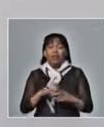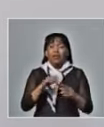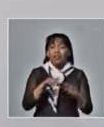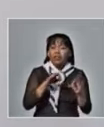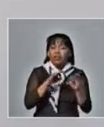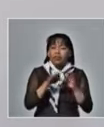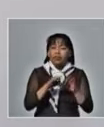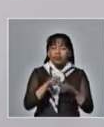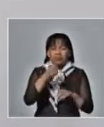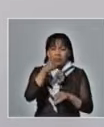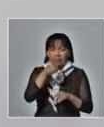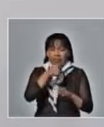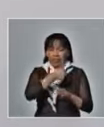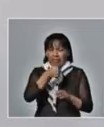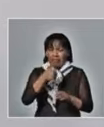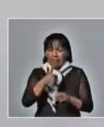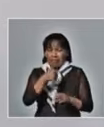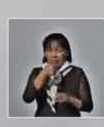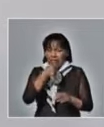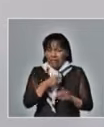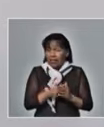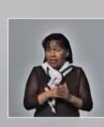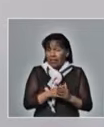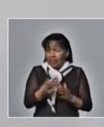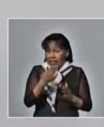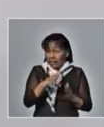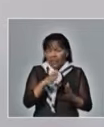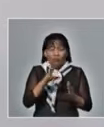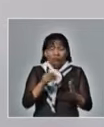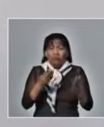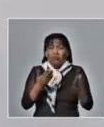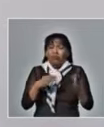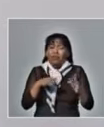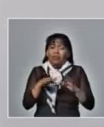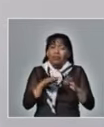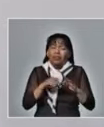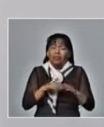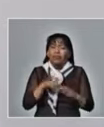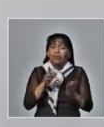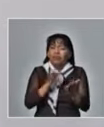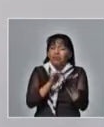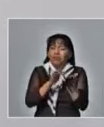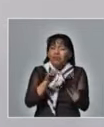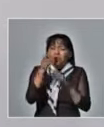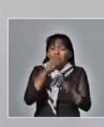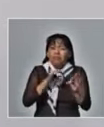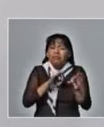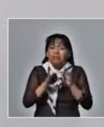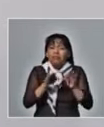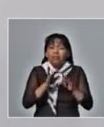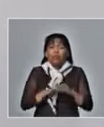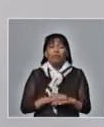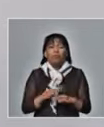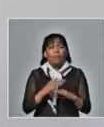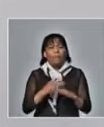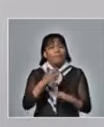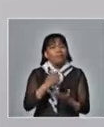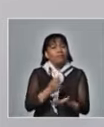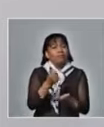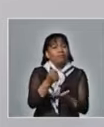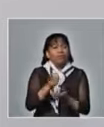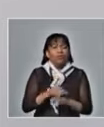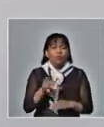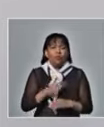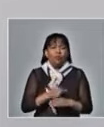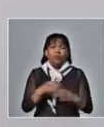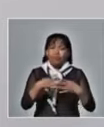jóvenes no tienen empleo en Puebla. Por eso, como lo he señalado, apoyaremos para el primer trabajo con incentivos fiscales a las empresas para